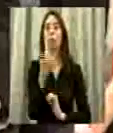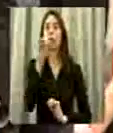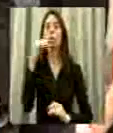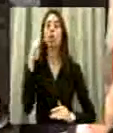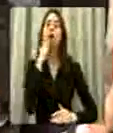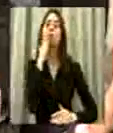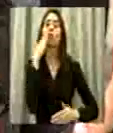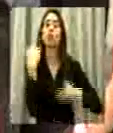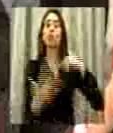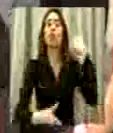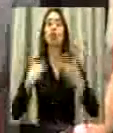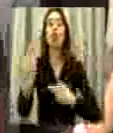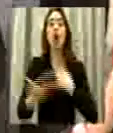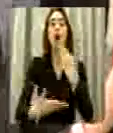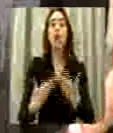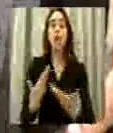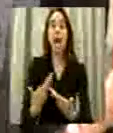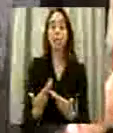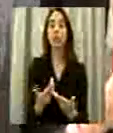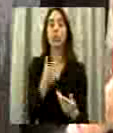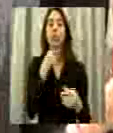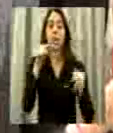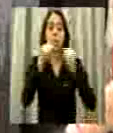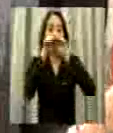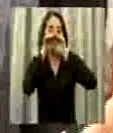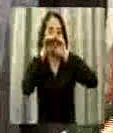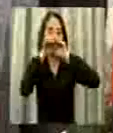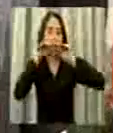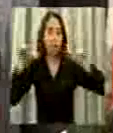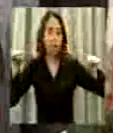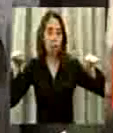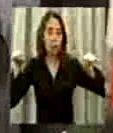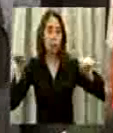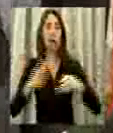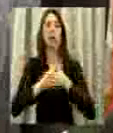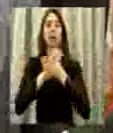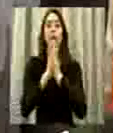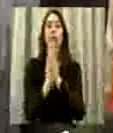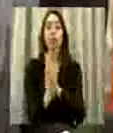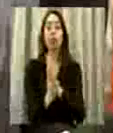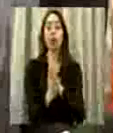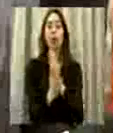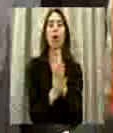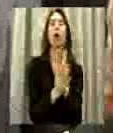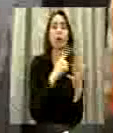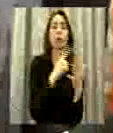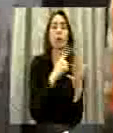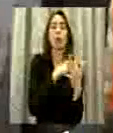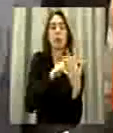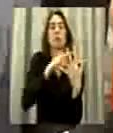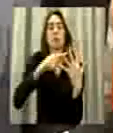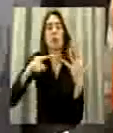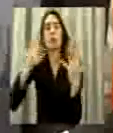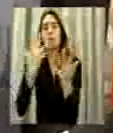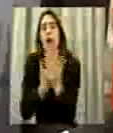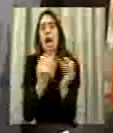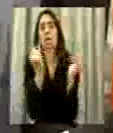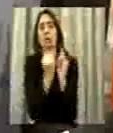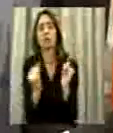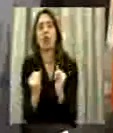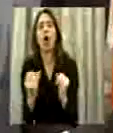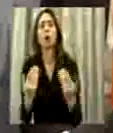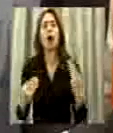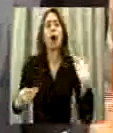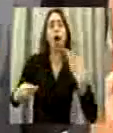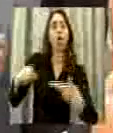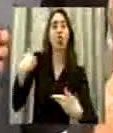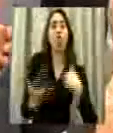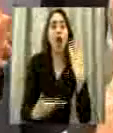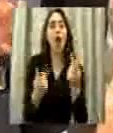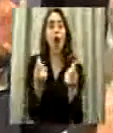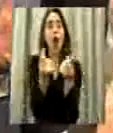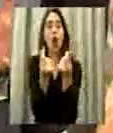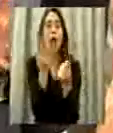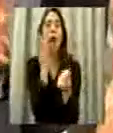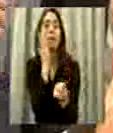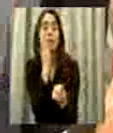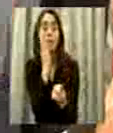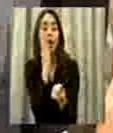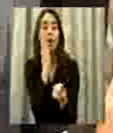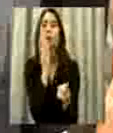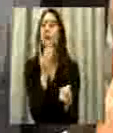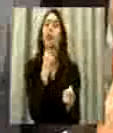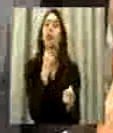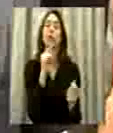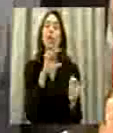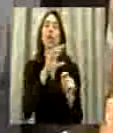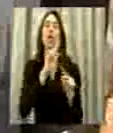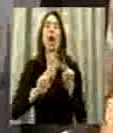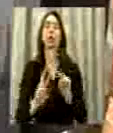¿Por qué? Porque queremos uniformar todos los esquemas, la multiplicidad de regímenes de donaciones que tenemos y en los cuales vamos a